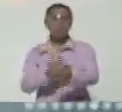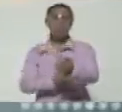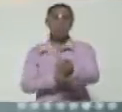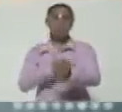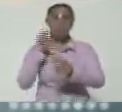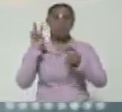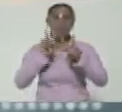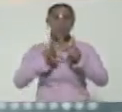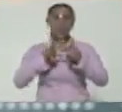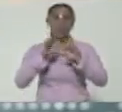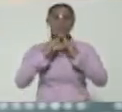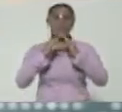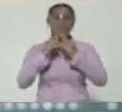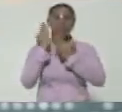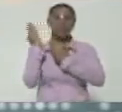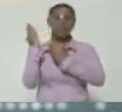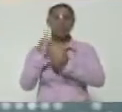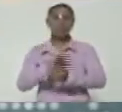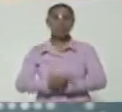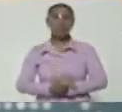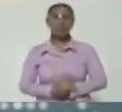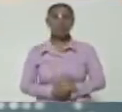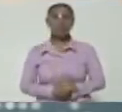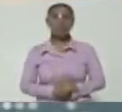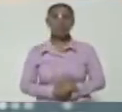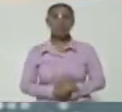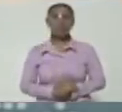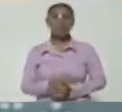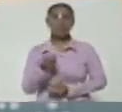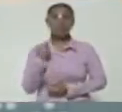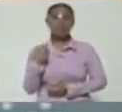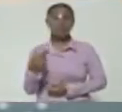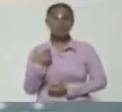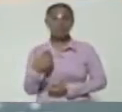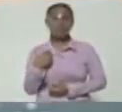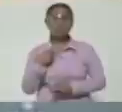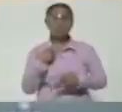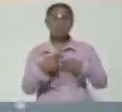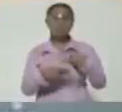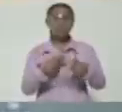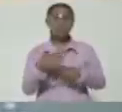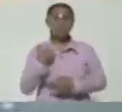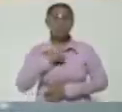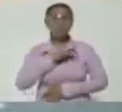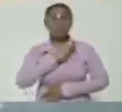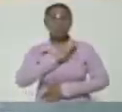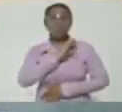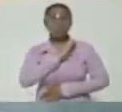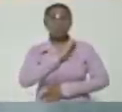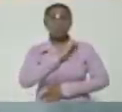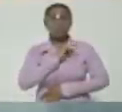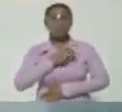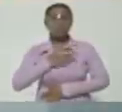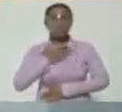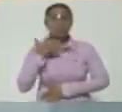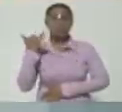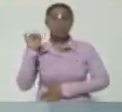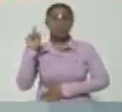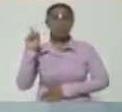una vivienda de esta, el costo de producción nuestra puede estar en el